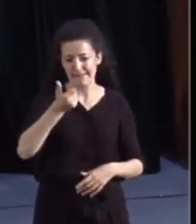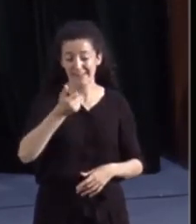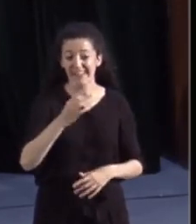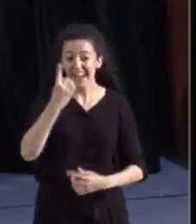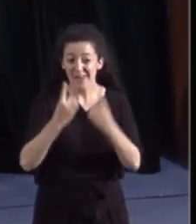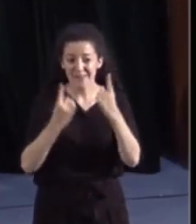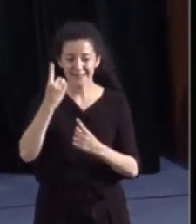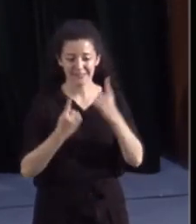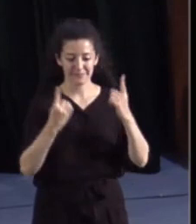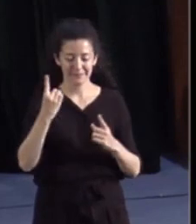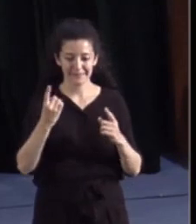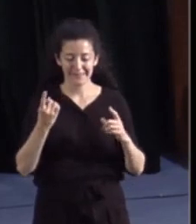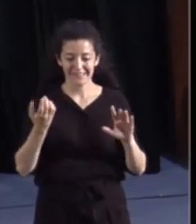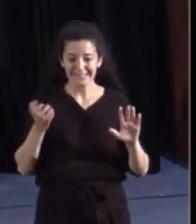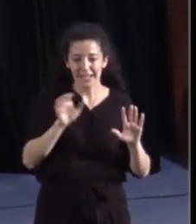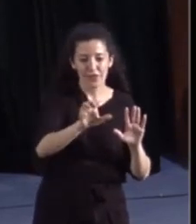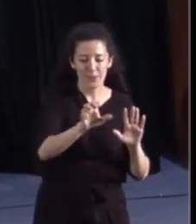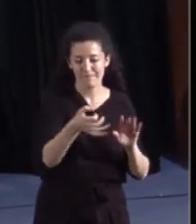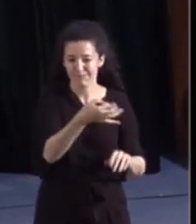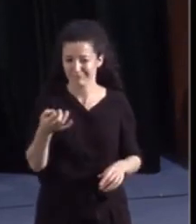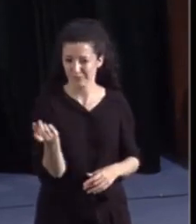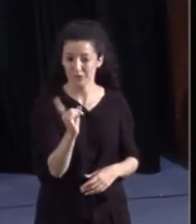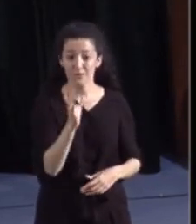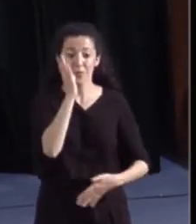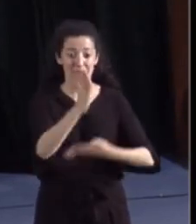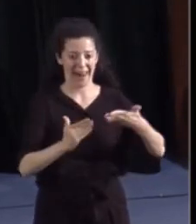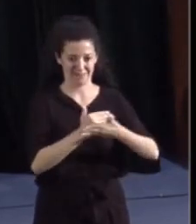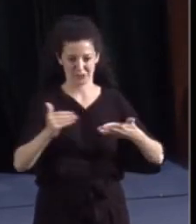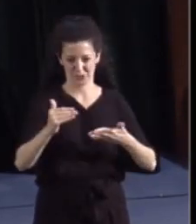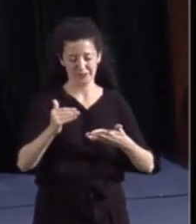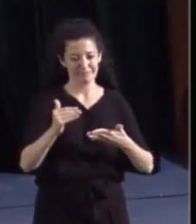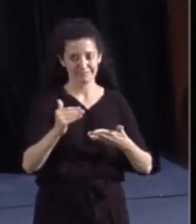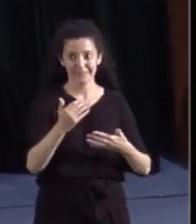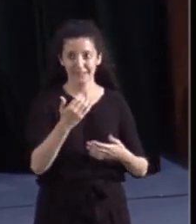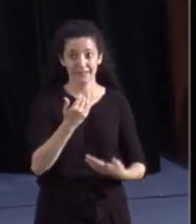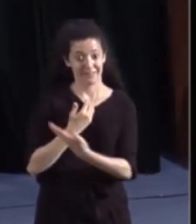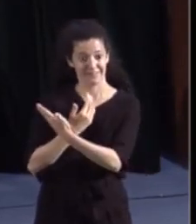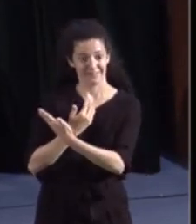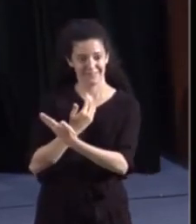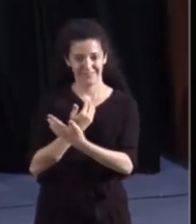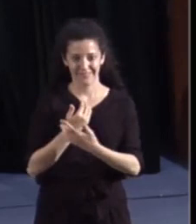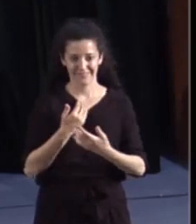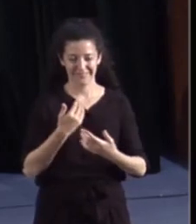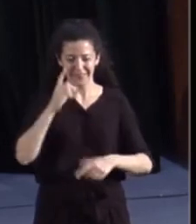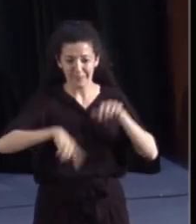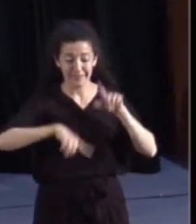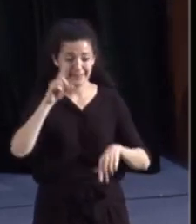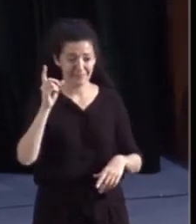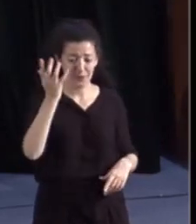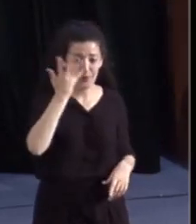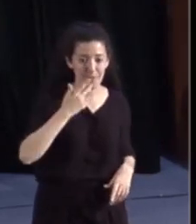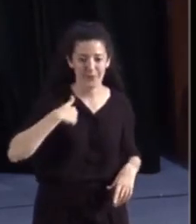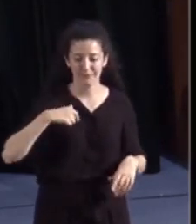precisamente por los parámetros que se utilizan. Aquí os dejaré un momento para que veáis esta gran variedad de tamaños, colores,